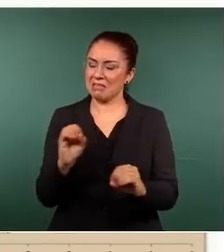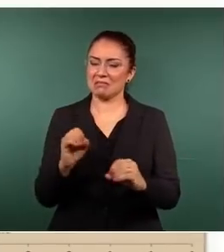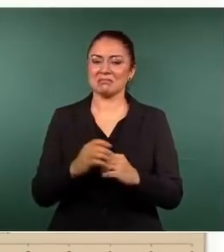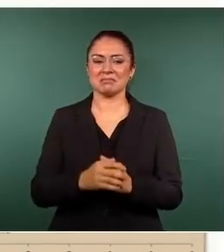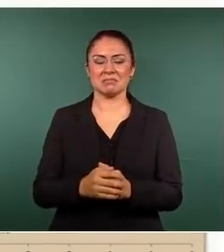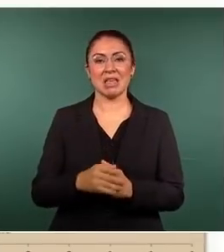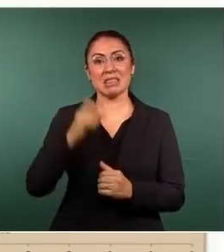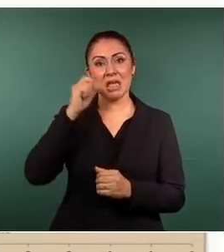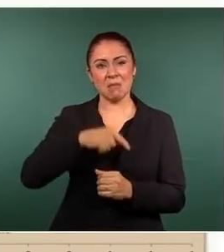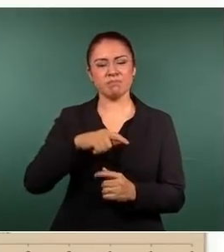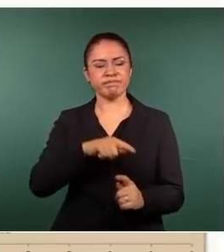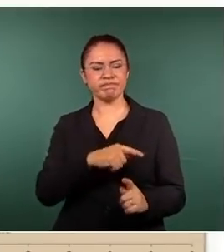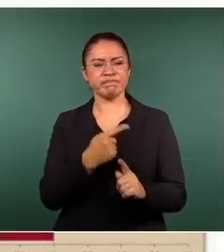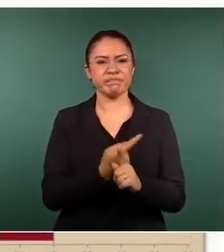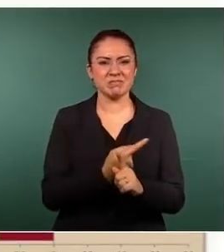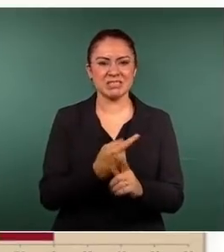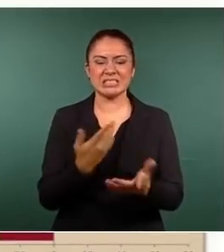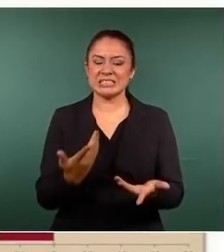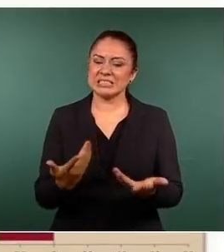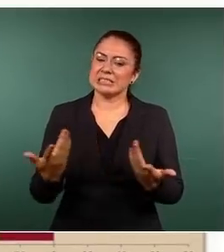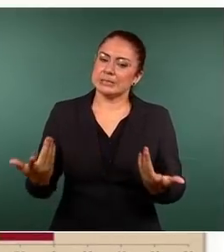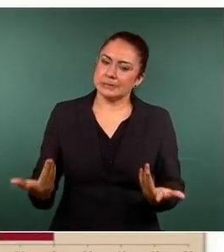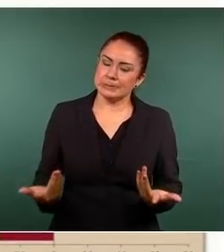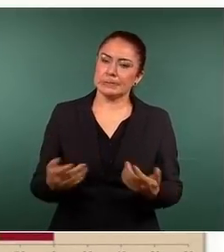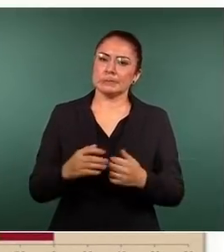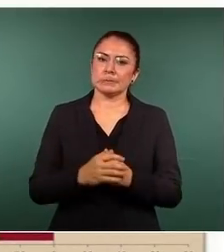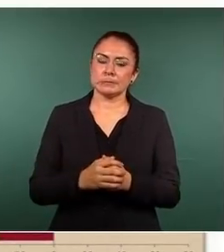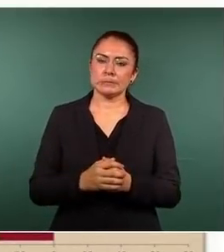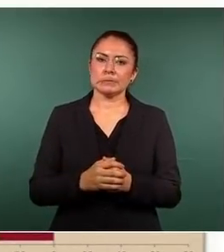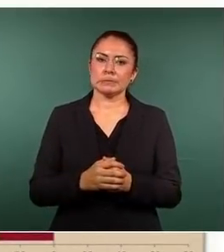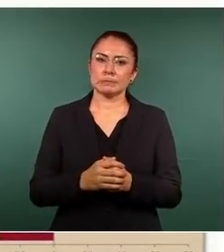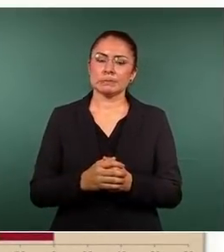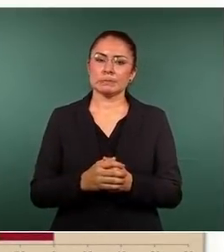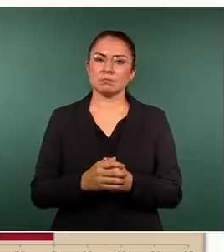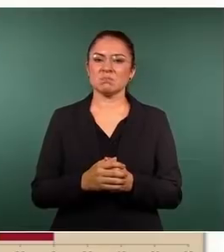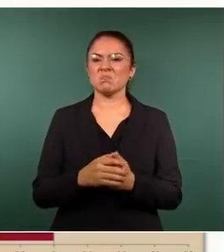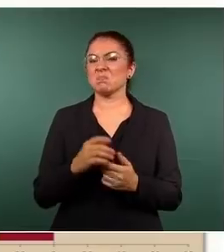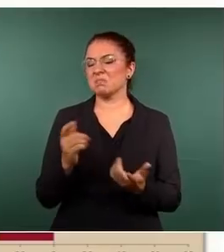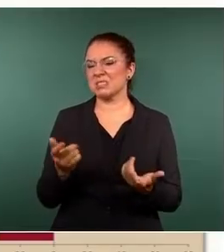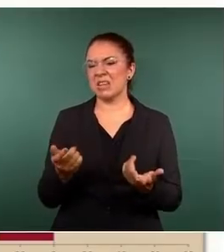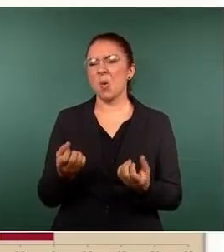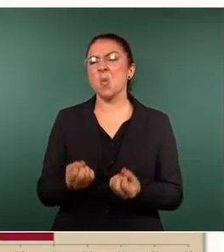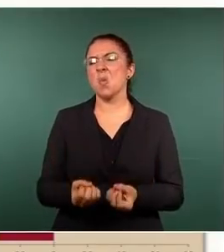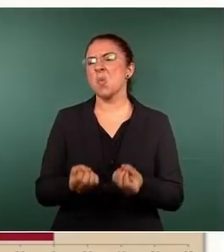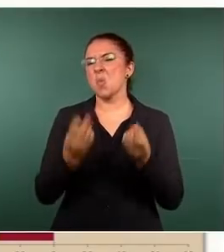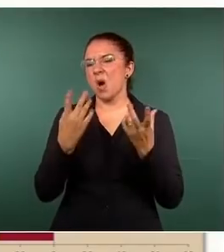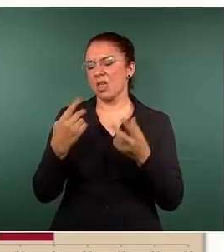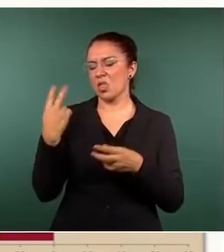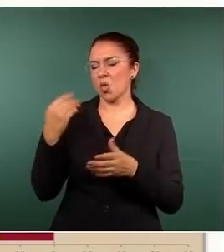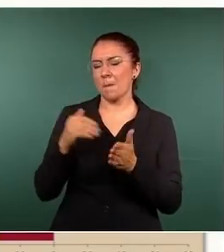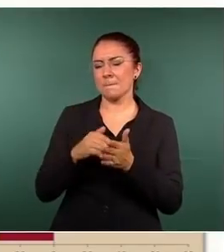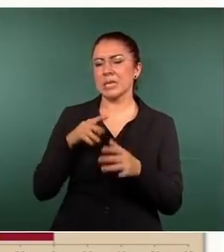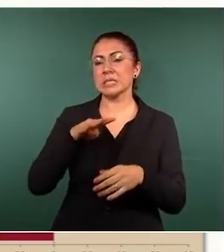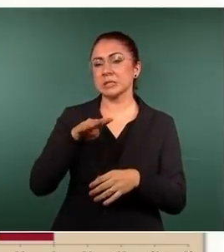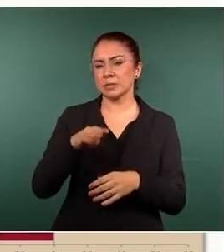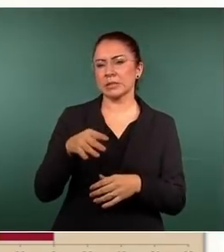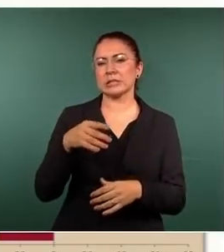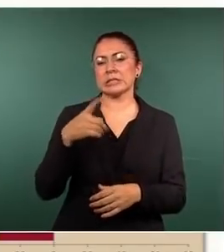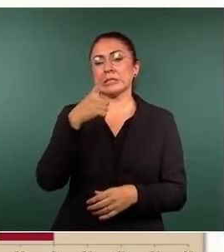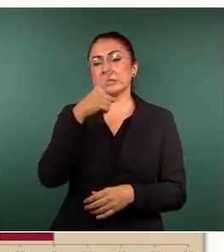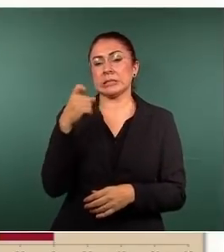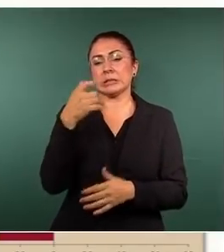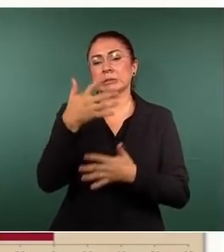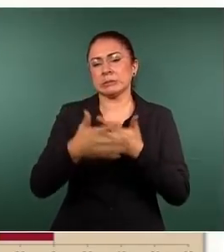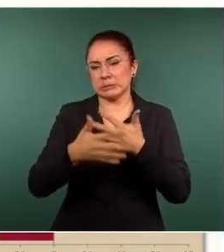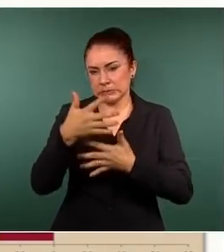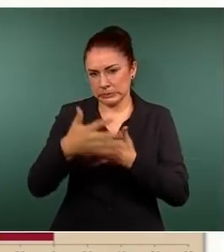violación la violación el acumulado en el 2019 son 115 eventos en